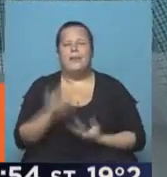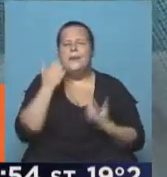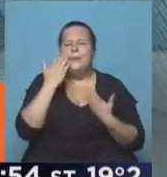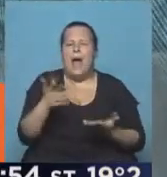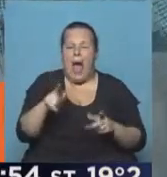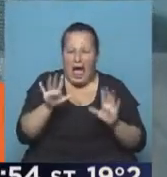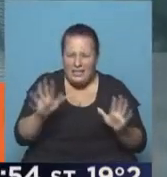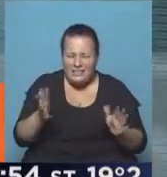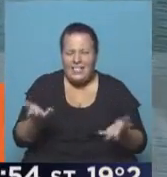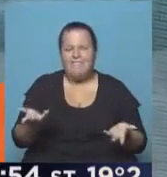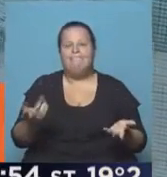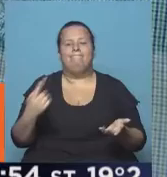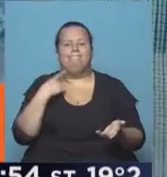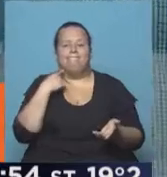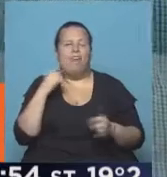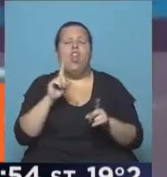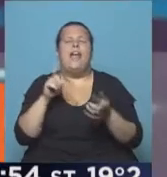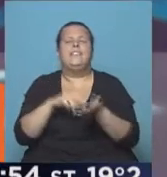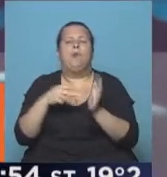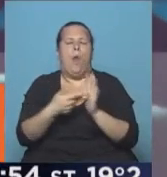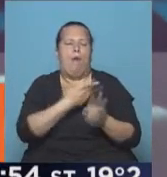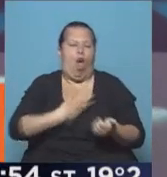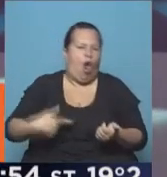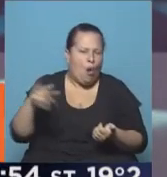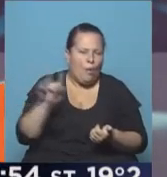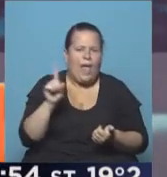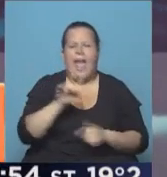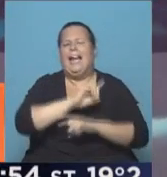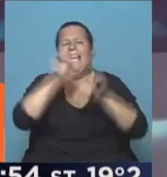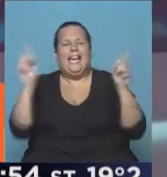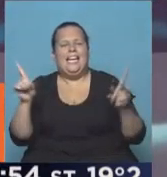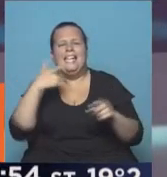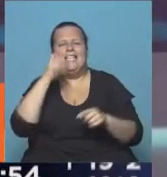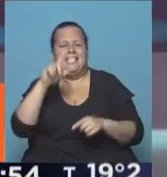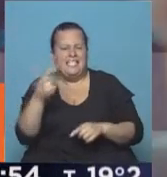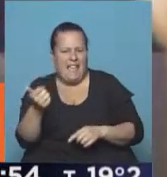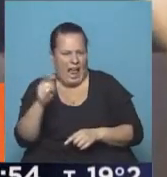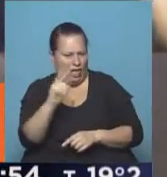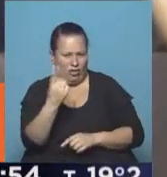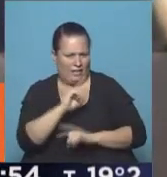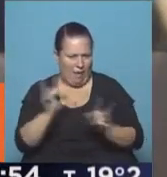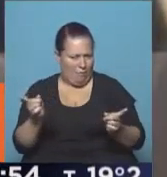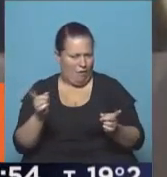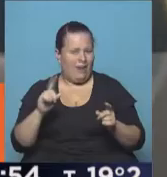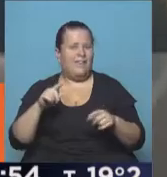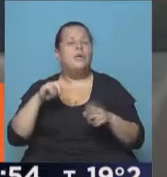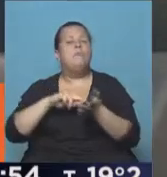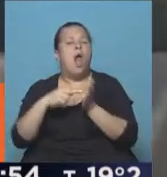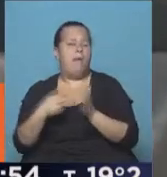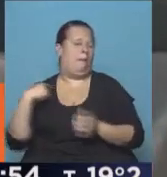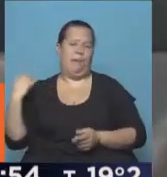de esta naturaleza no afecta al gobierno, ni siquiera a Milagro Sala sola, sino que nos afecta a